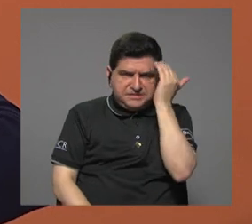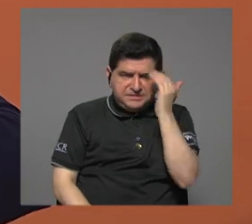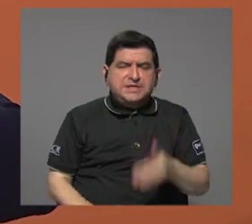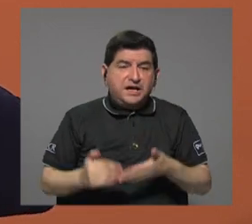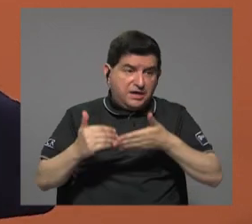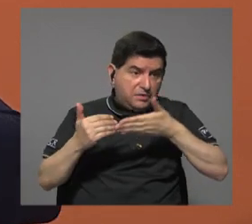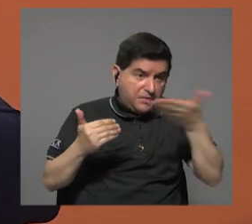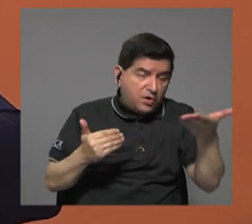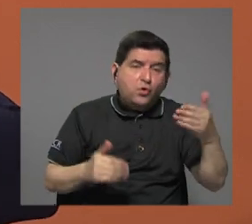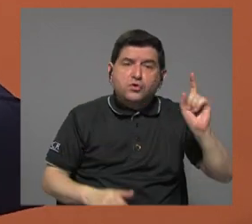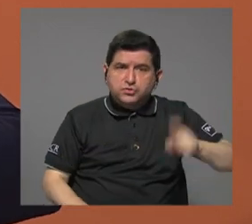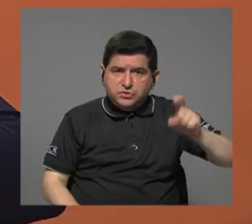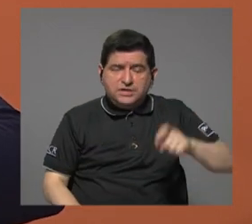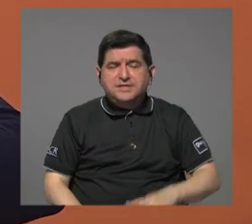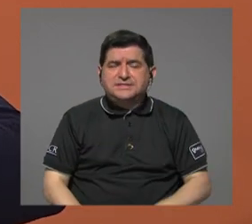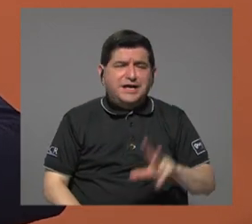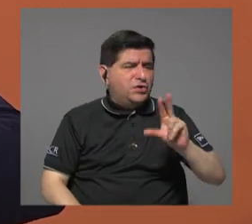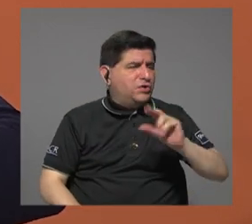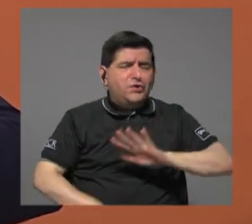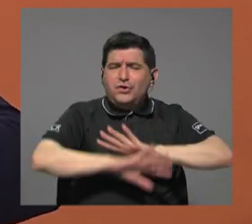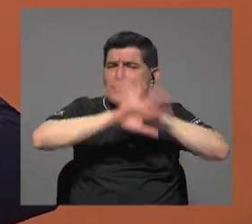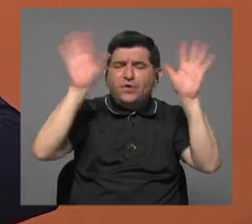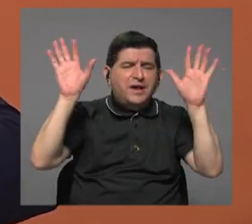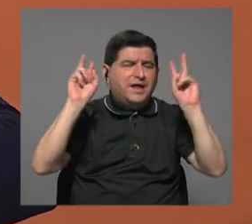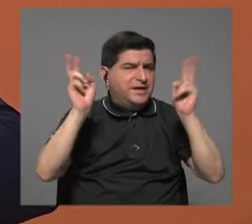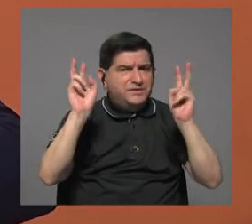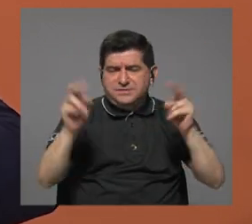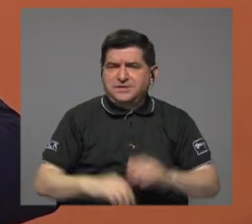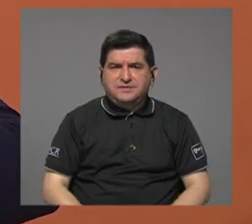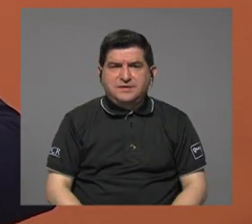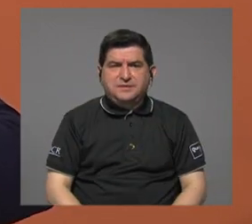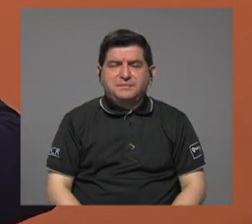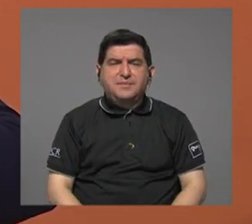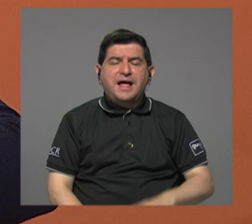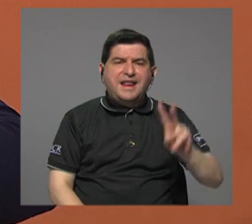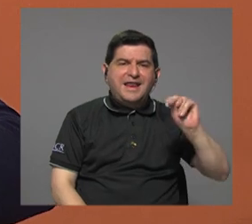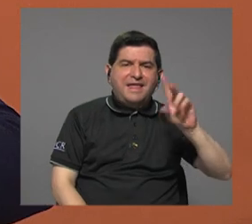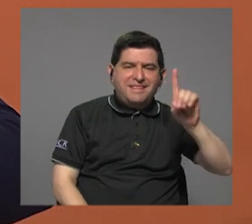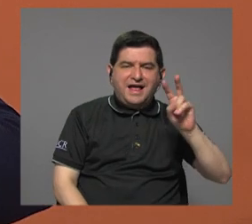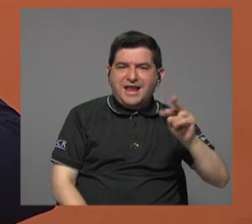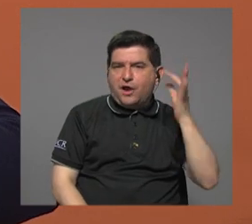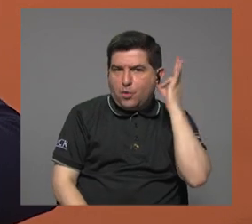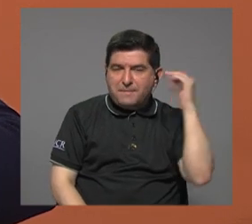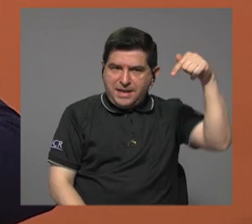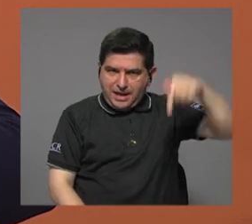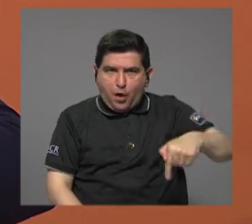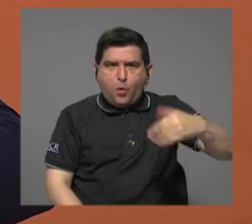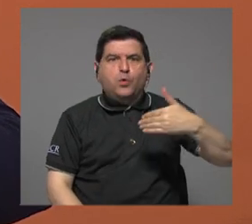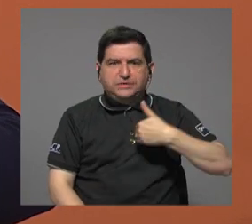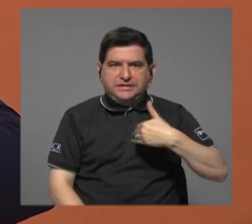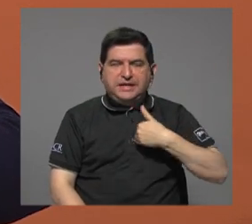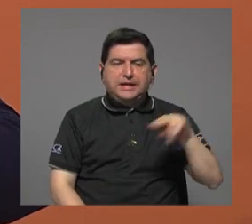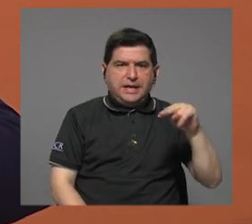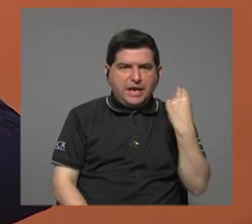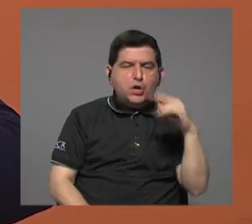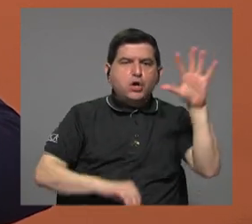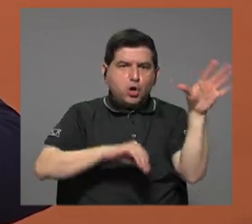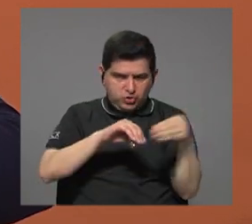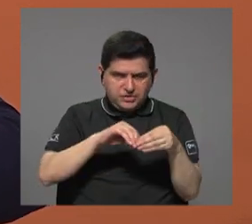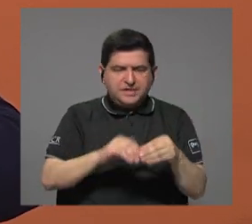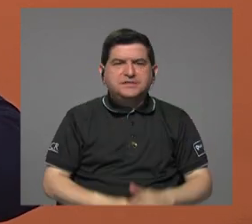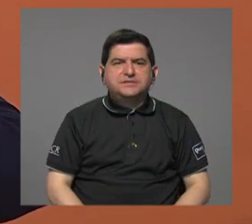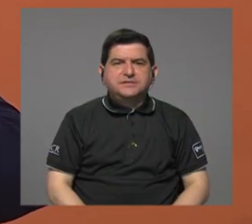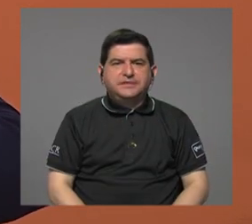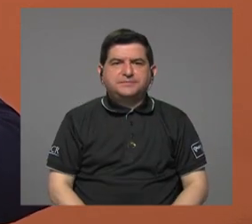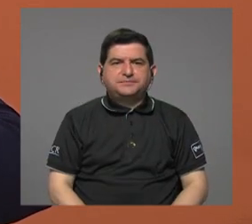todavía que y poca claridad sobre este tema inclusive la compañera natalia díaz tuvo hoy una noticia adicional con